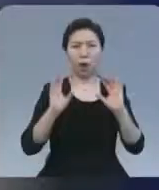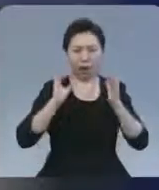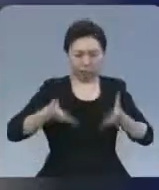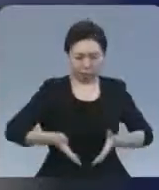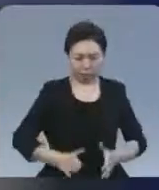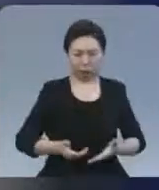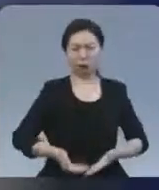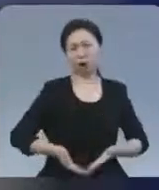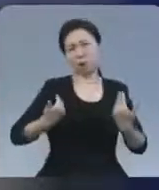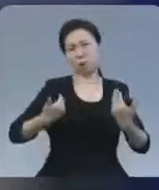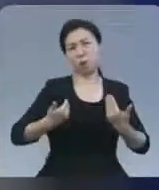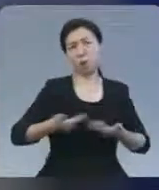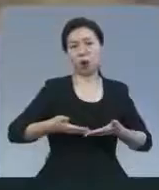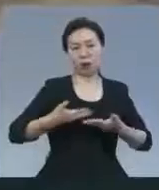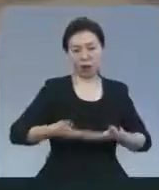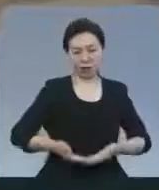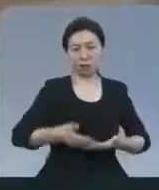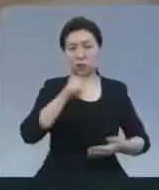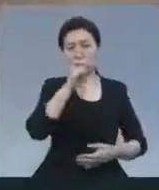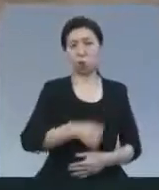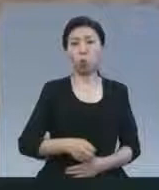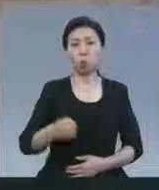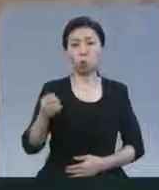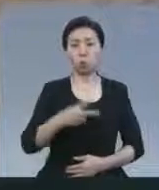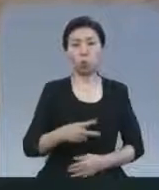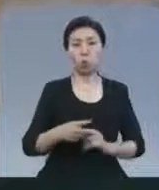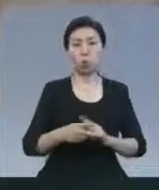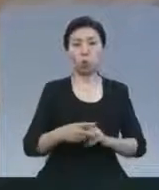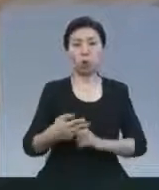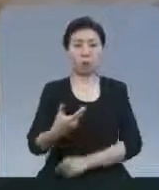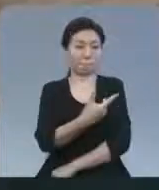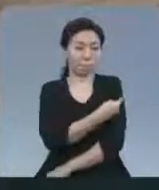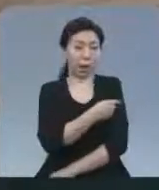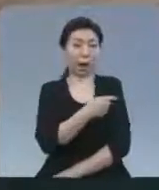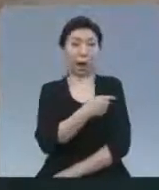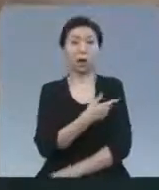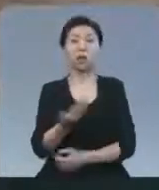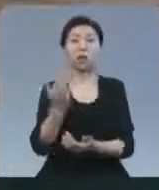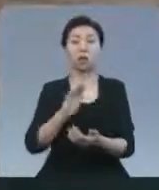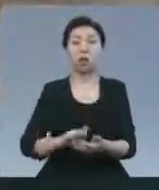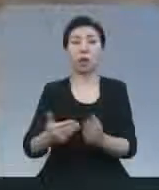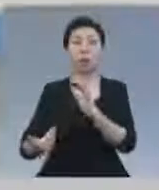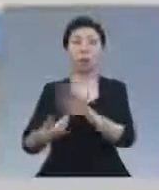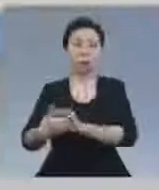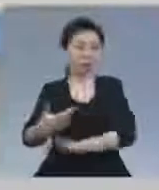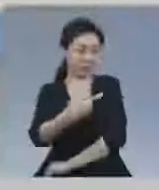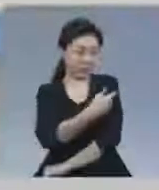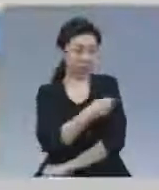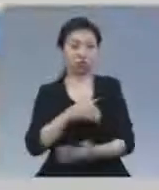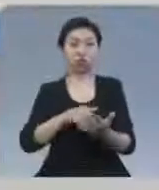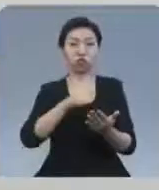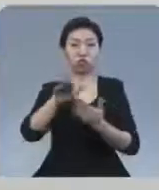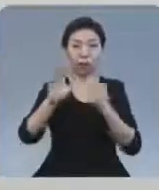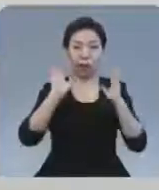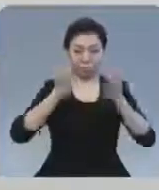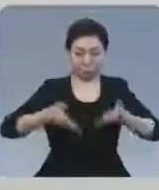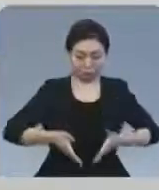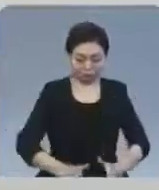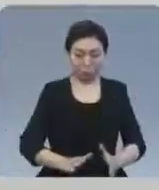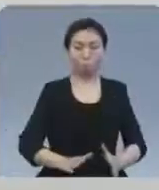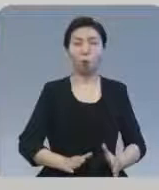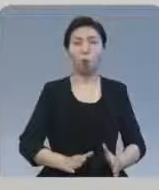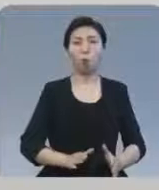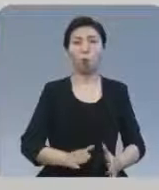graves en caso de contraer cobit 19 asimismo diversos estudios del extranjero reflejan que las mujeres